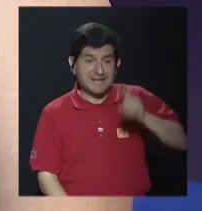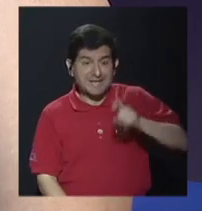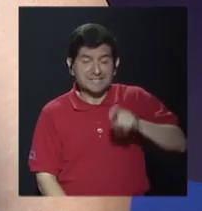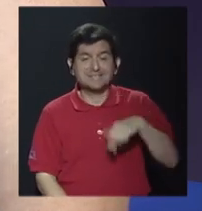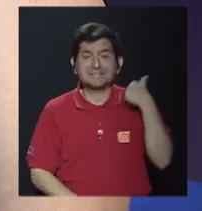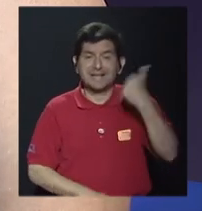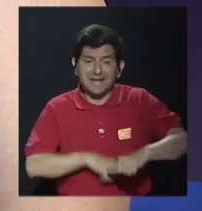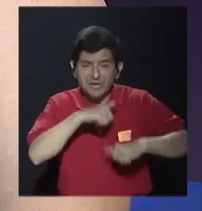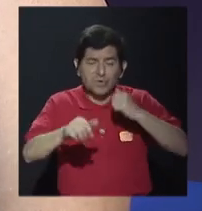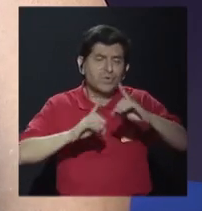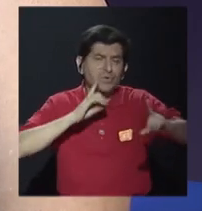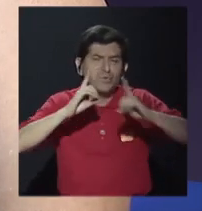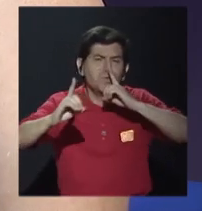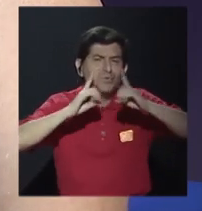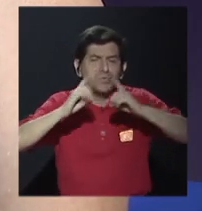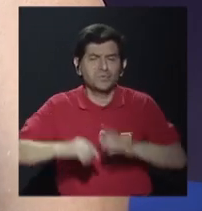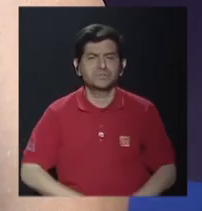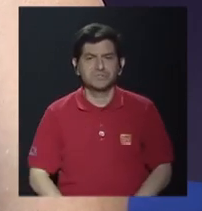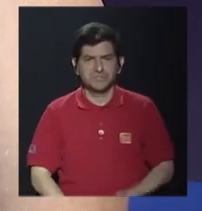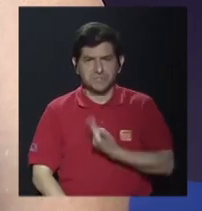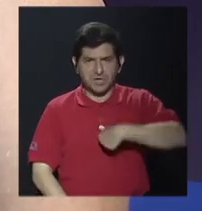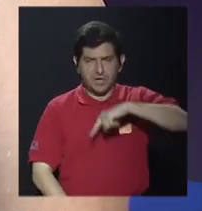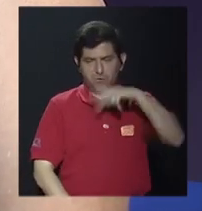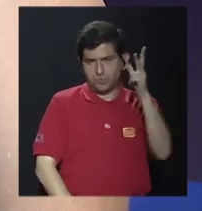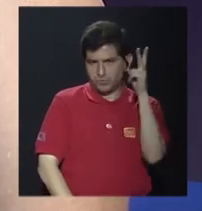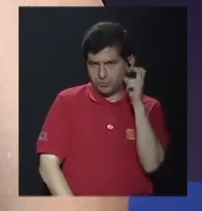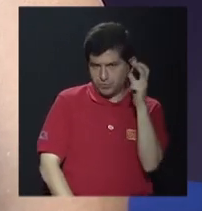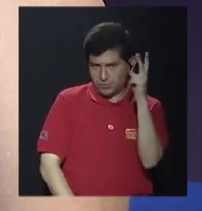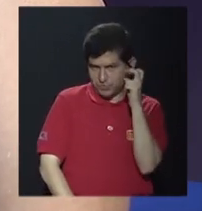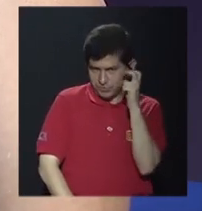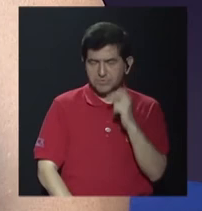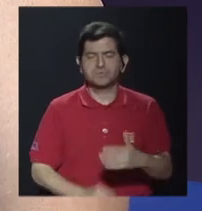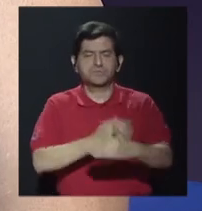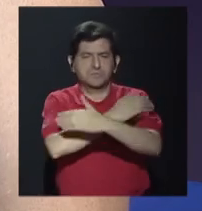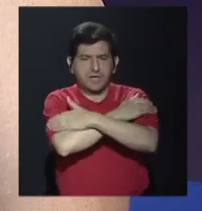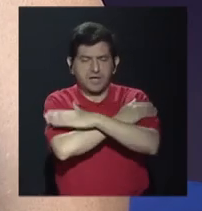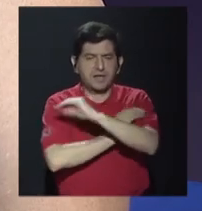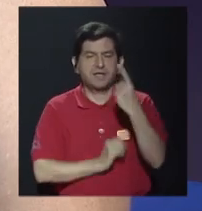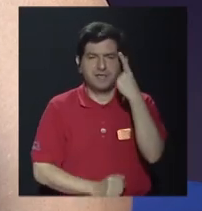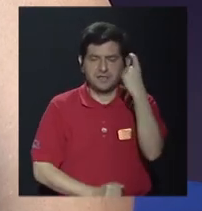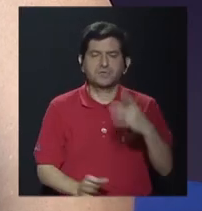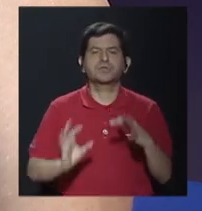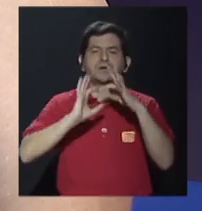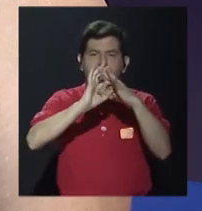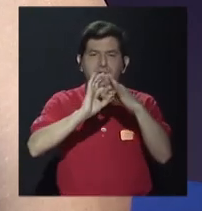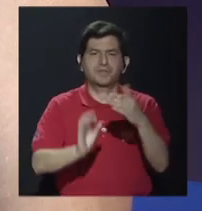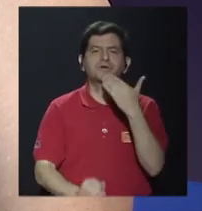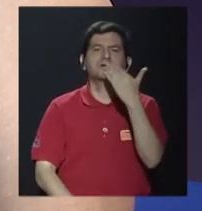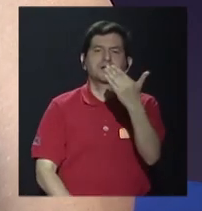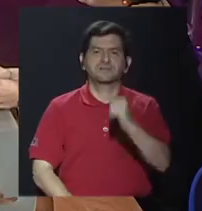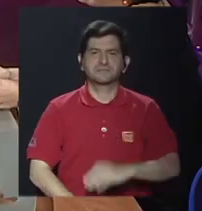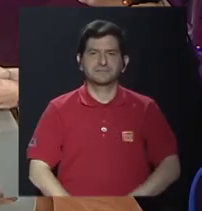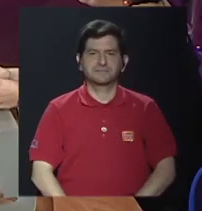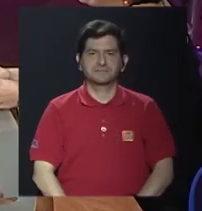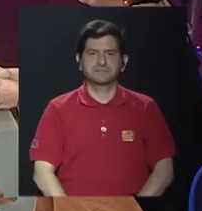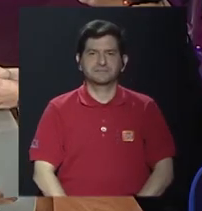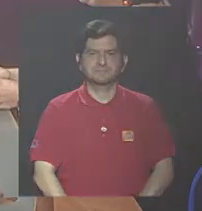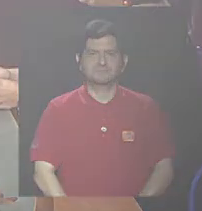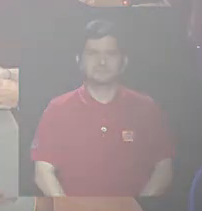esos esfuerzos de diálogo donde podamos escucharnos, abrazarnos y soñar en conjunto. Muchas gracias.